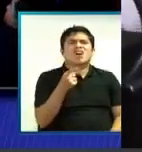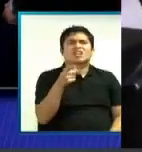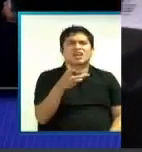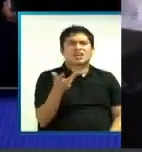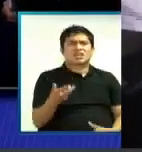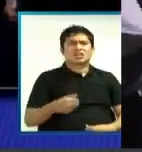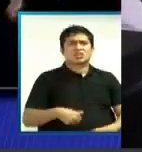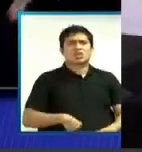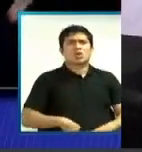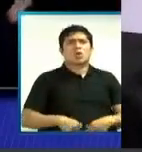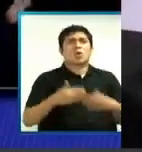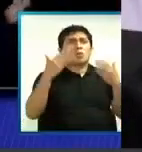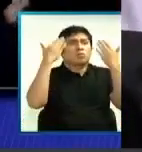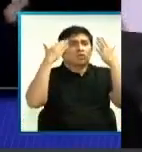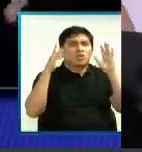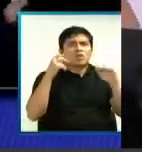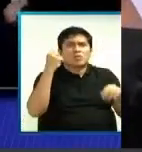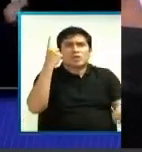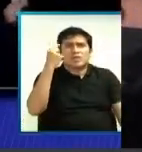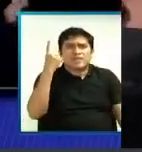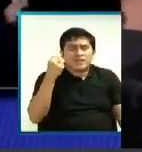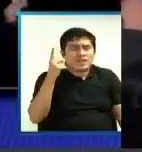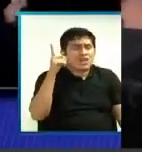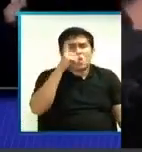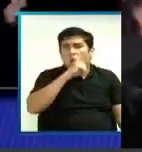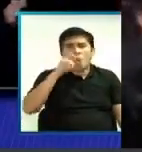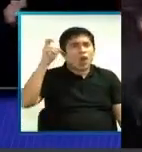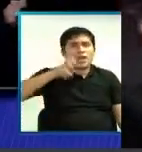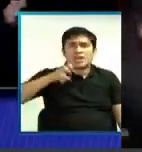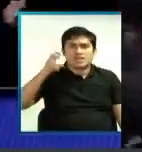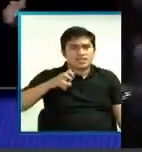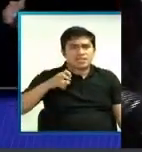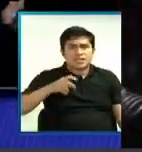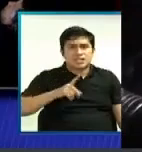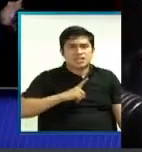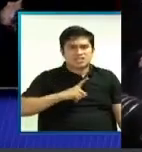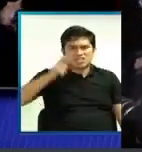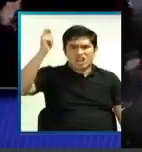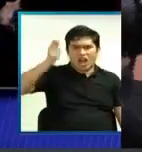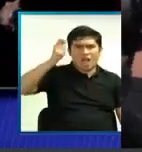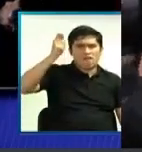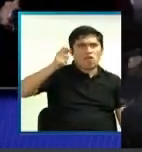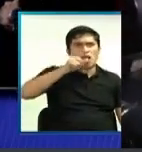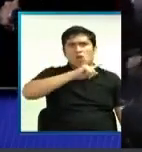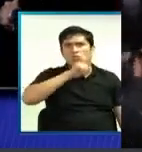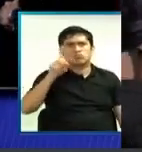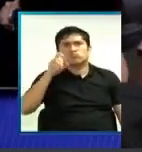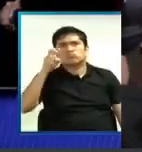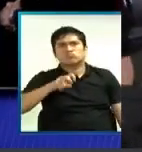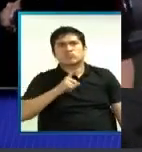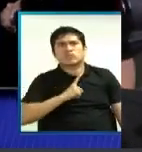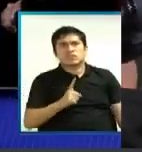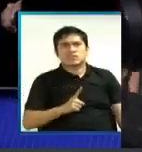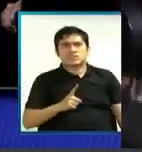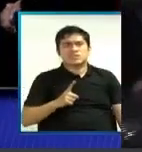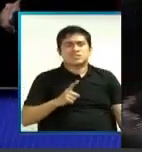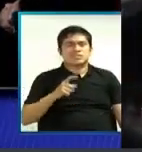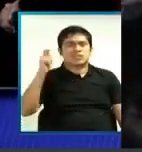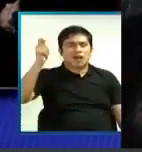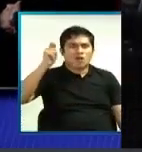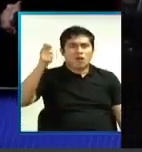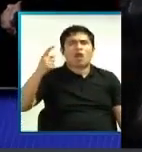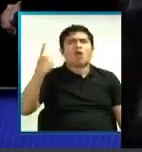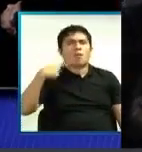mencionando. Ellos dicen que tienen inconstitucionalidades. Nosotros al final tenemos que enviarlo a la CC a una consulta y que ellos nos digan cuáles son esas